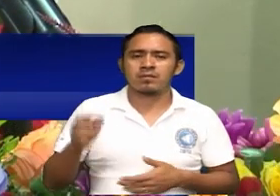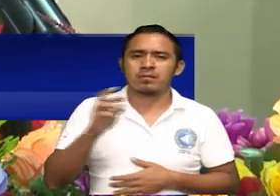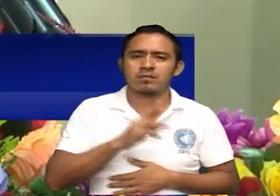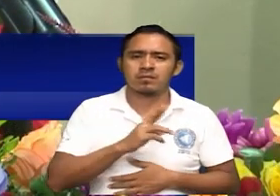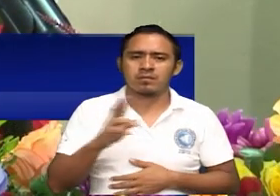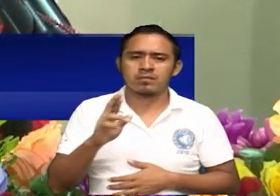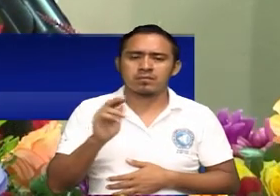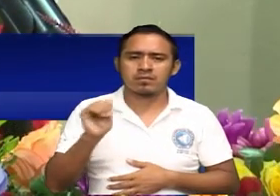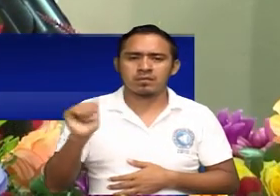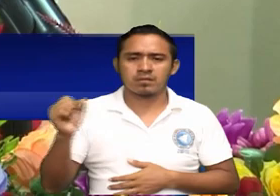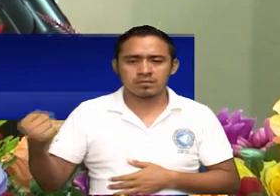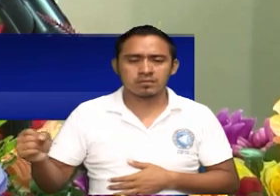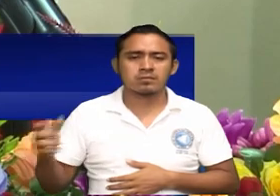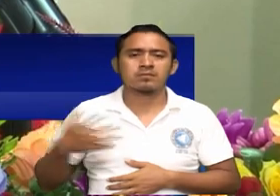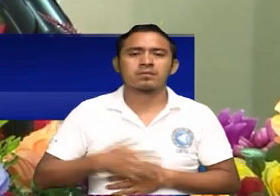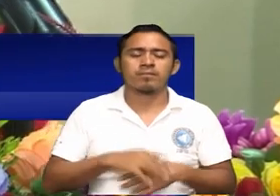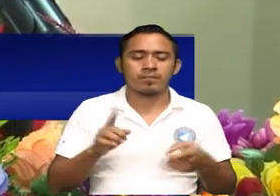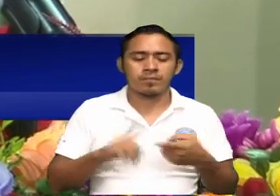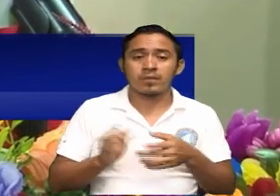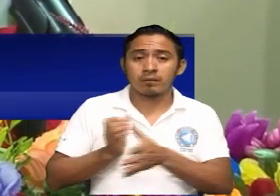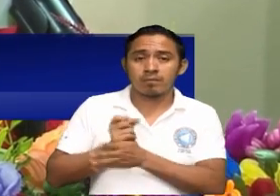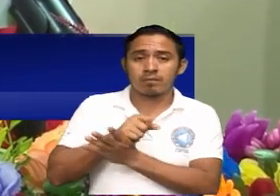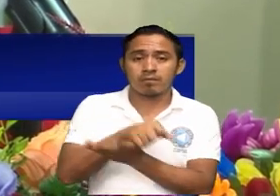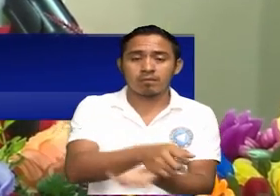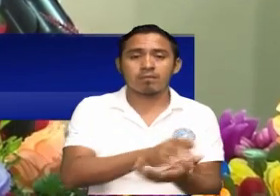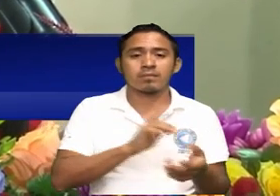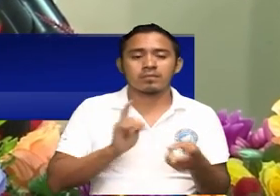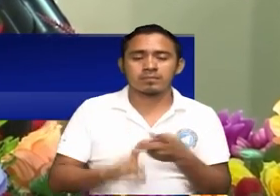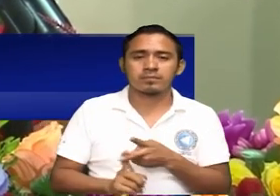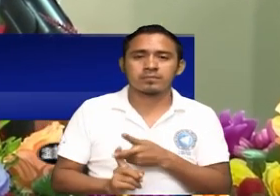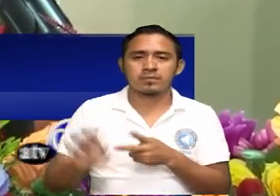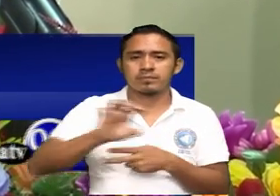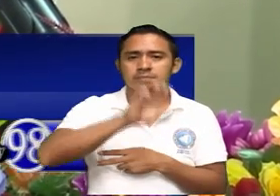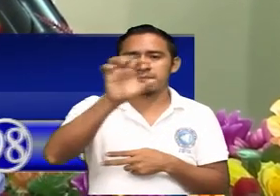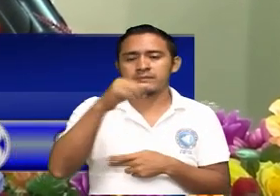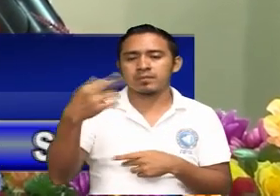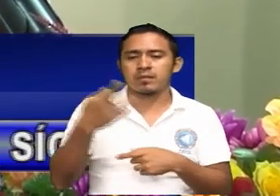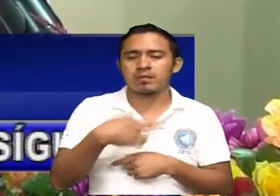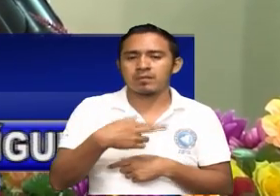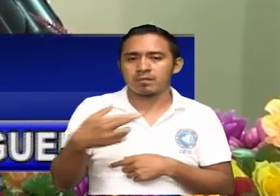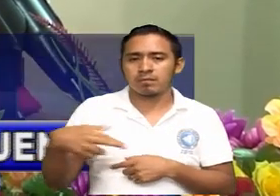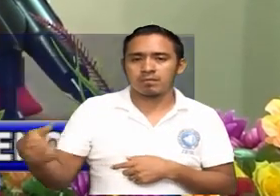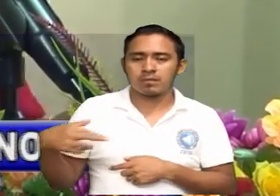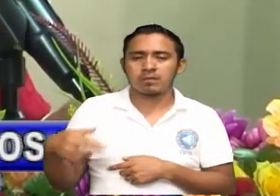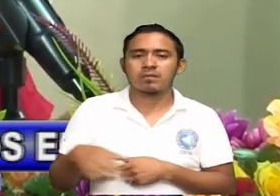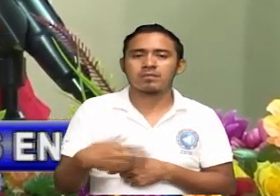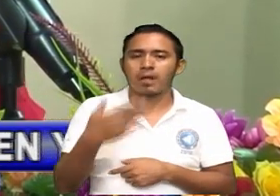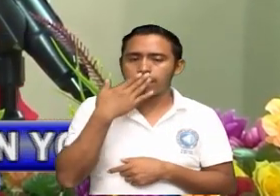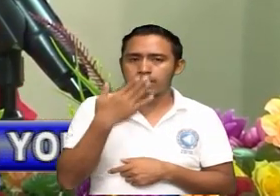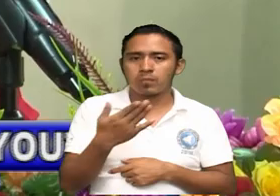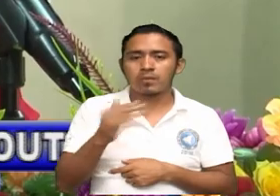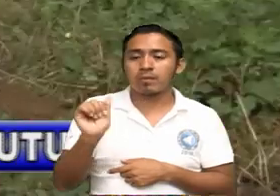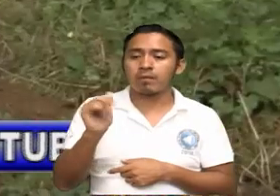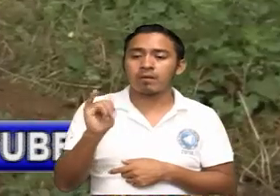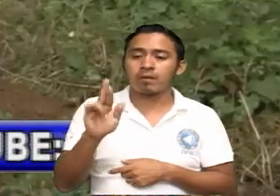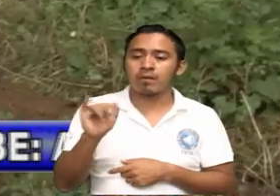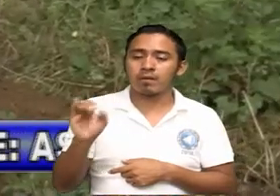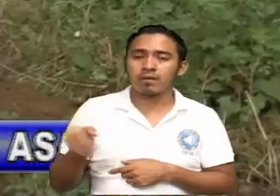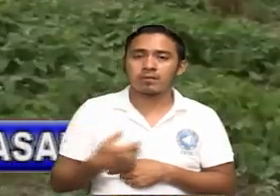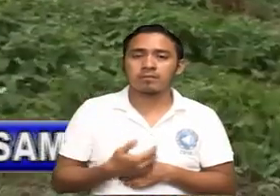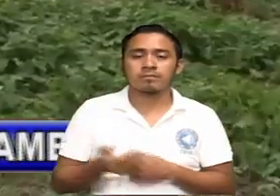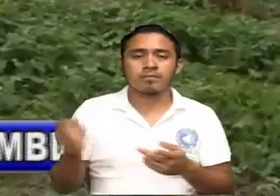Costa Caribe Sur, en el Rama y en el departamento de Riva, en el municipio de Buenos Aires, con la participación